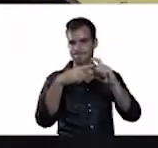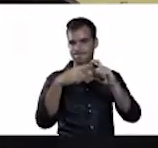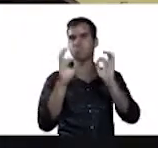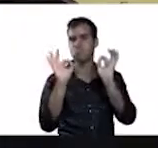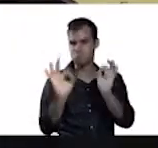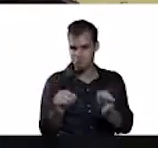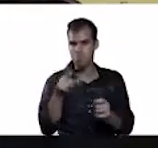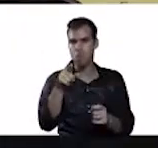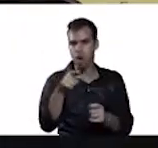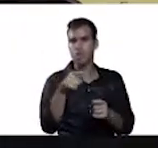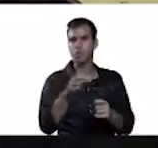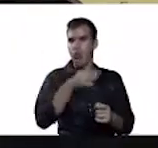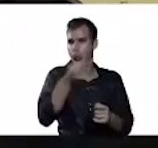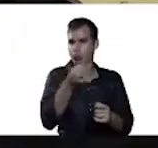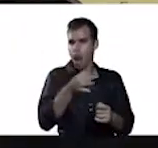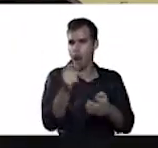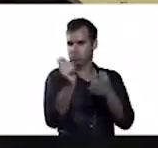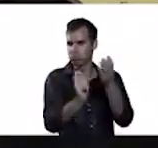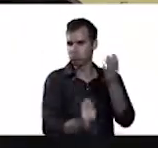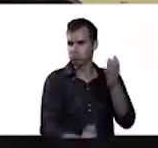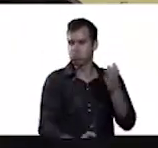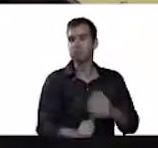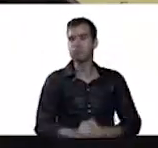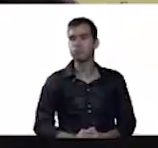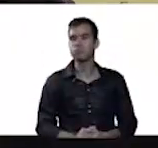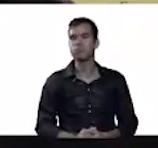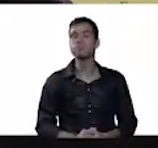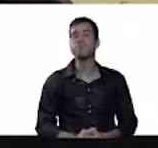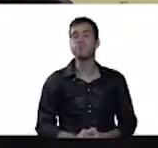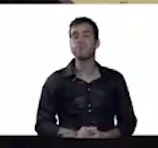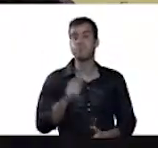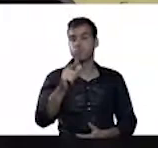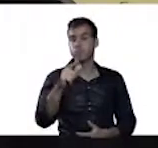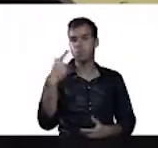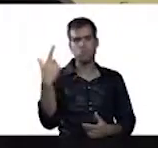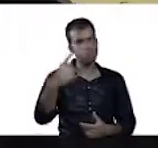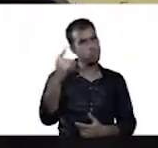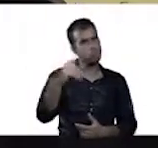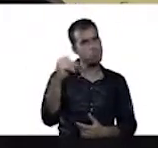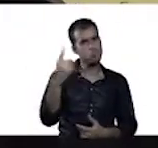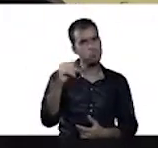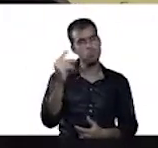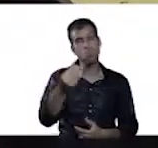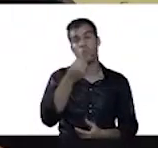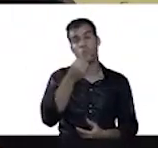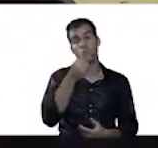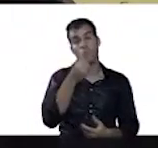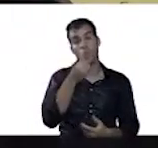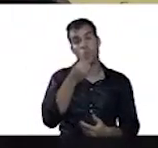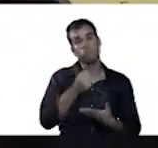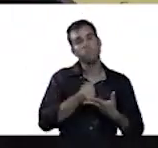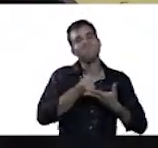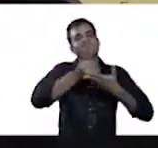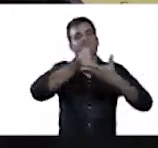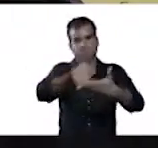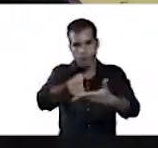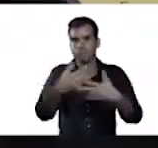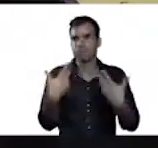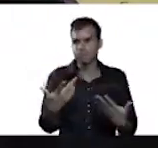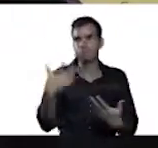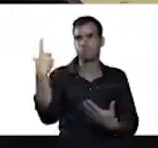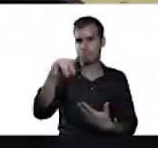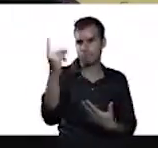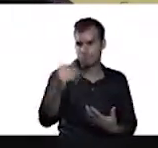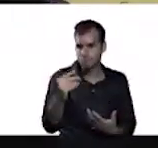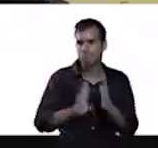allí desarrollados y a actividades complementarias que les permitirán consolidar,